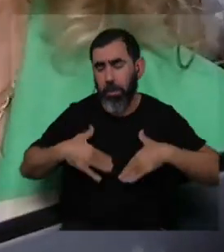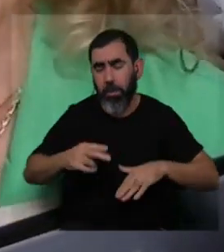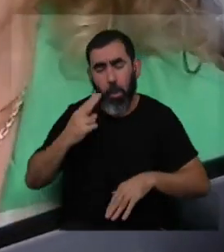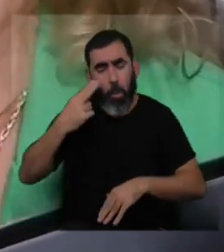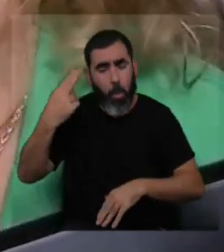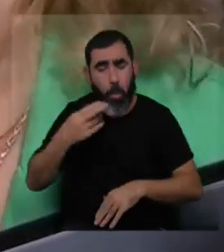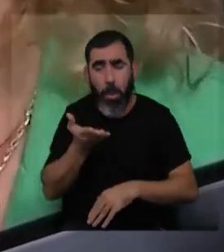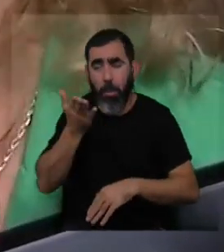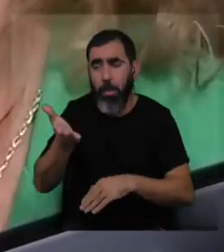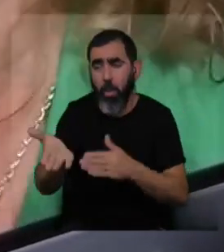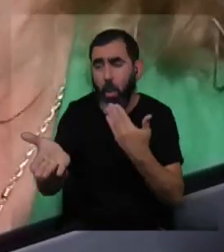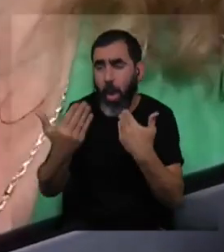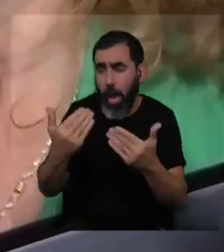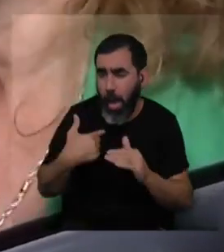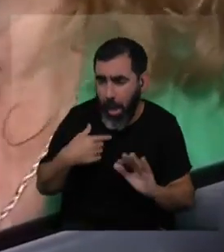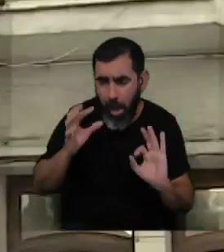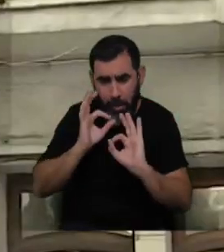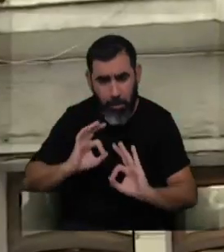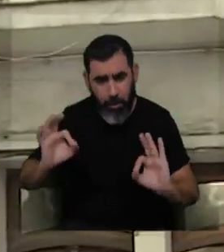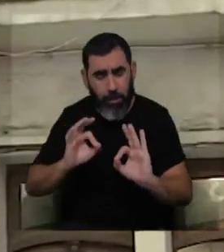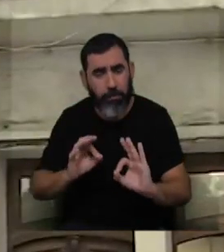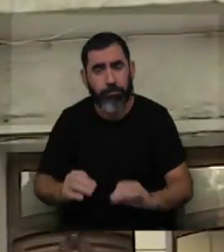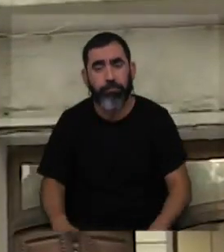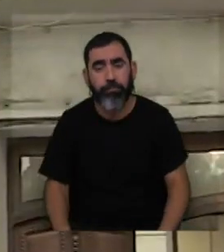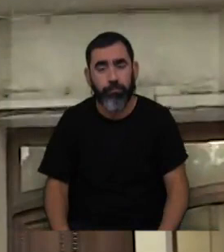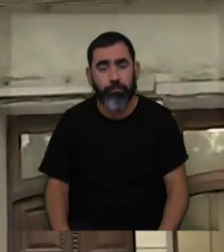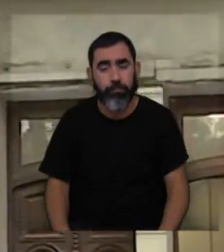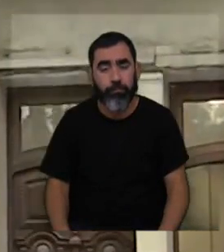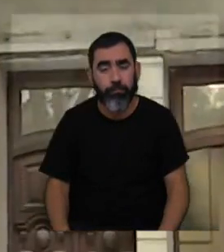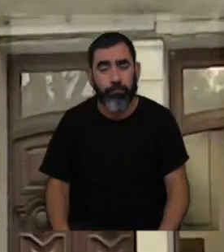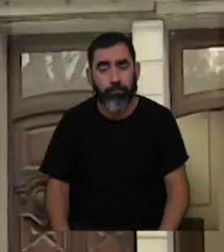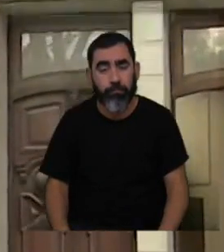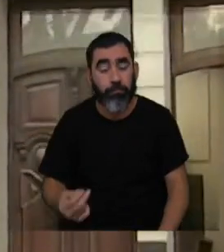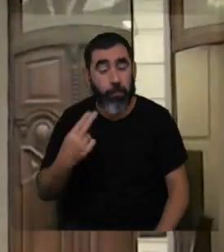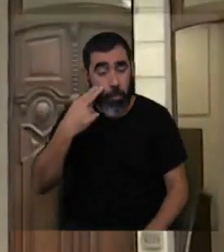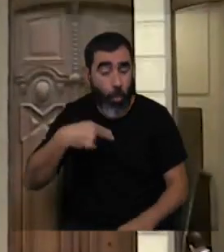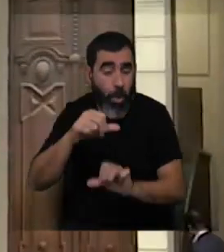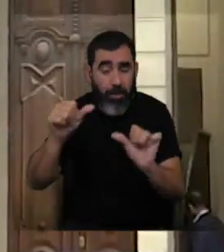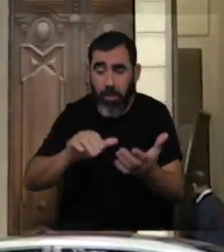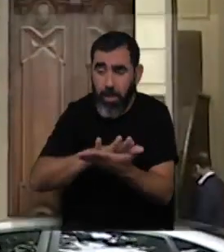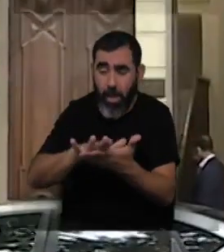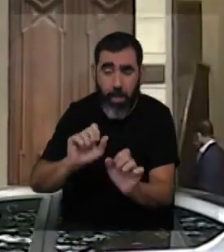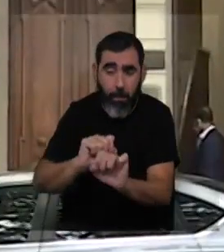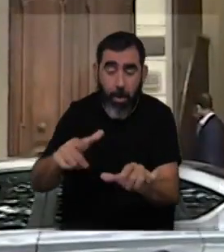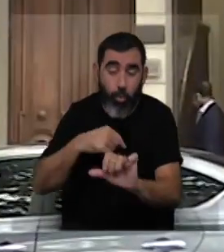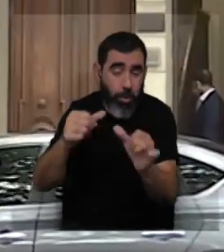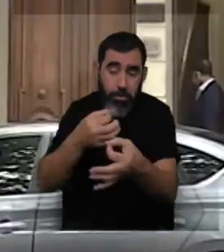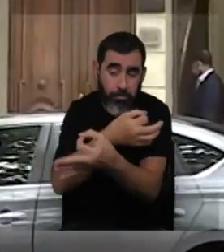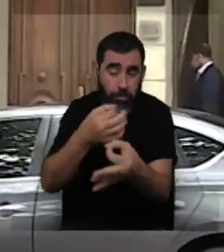pedí a Iturralde que hablara con Díaz, nunca. No, entiendo que de esas causas nunca hice nada incorrecto, pero ese es todo lo que tenía que hacer. Y